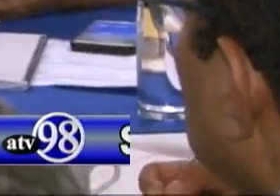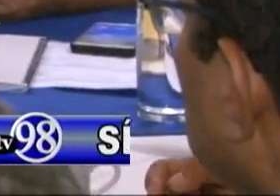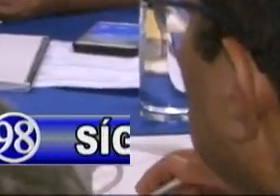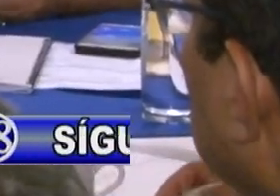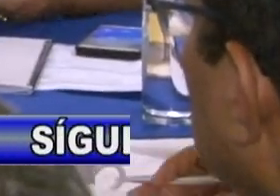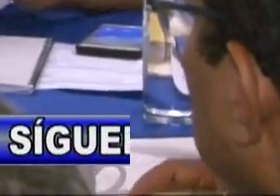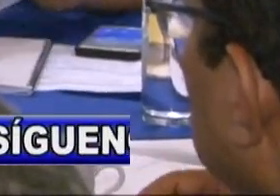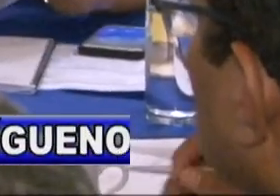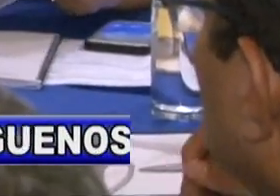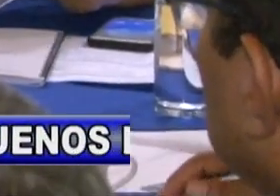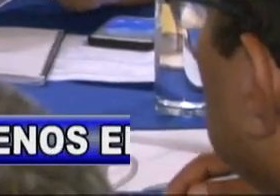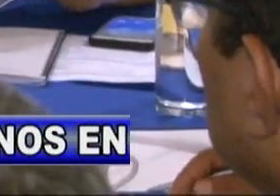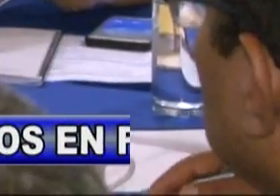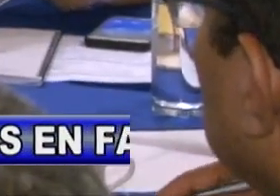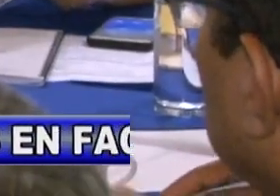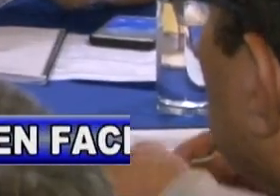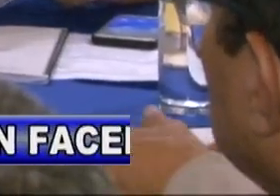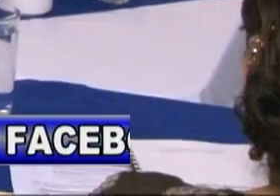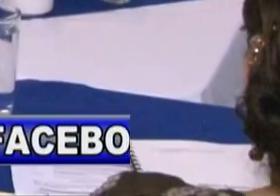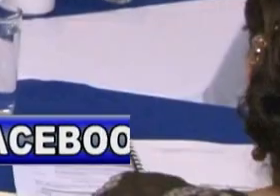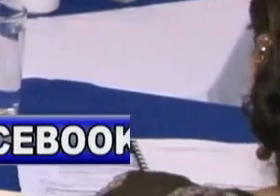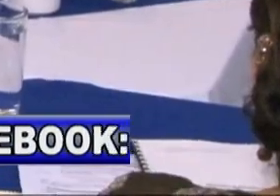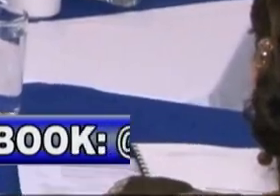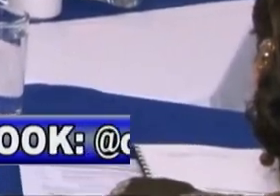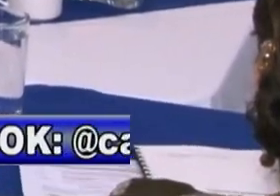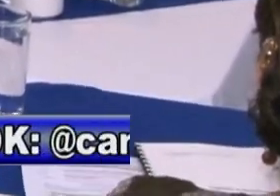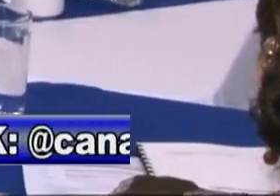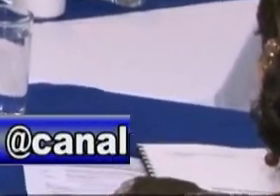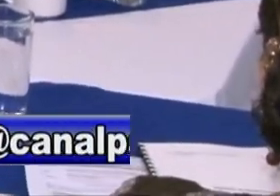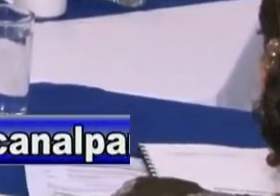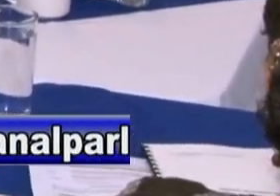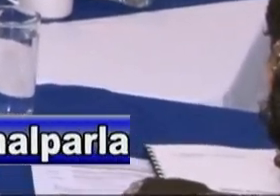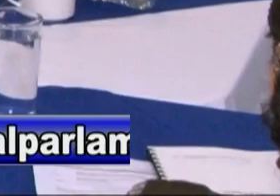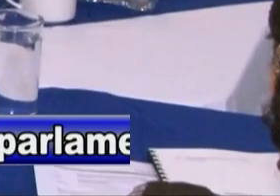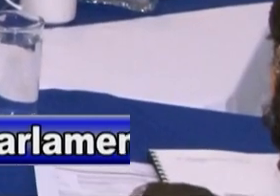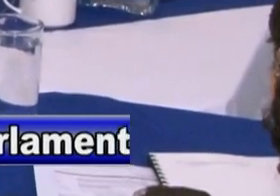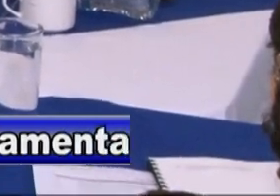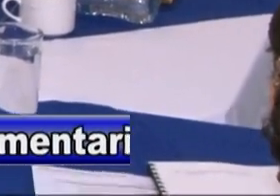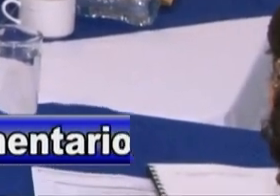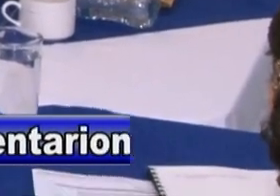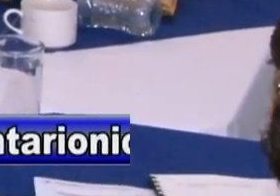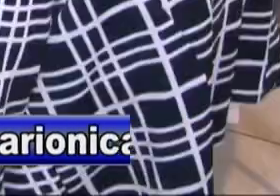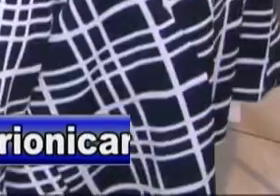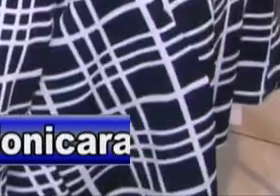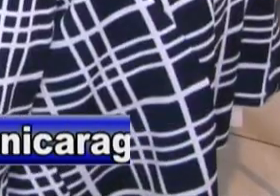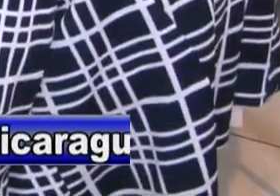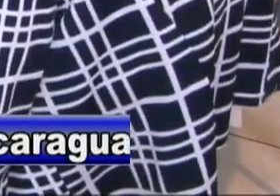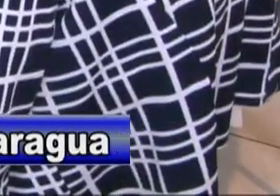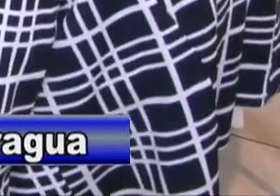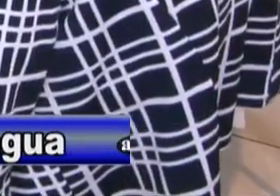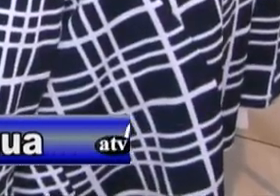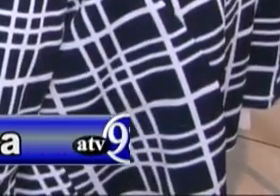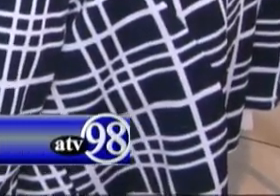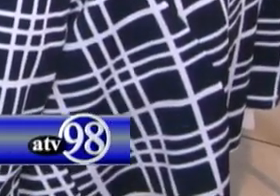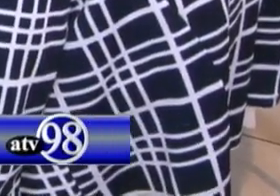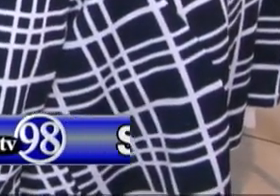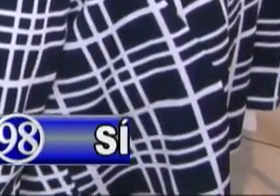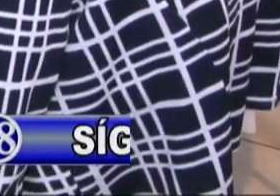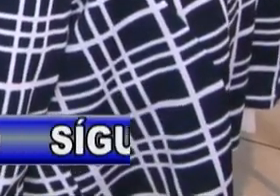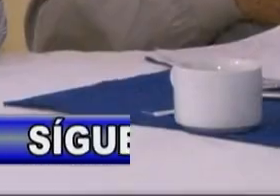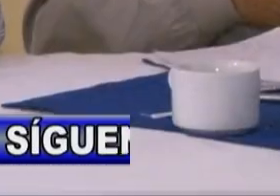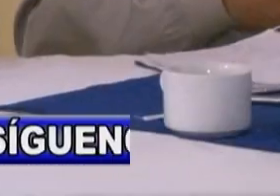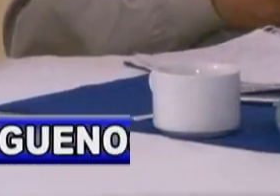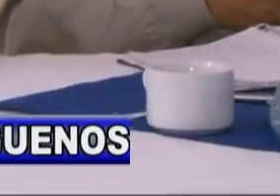Acceso a Información de la Participación Pública y Acceso a la Justicia en Asuntos Medioambientales, el cual integraría a